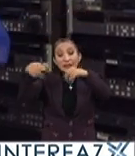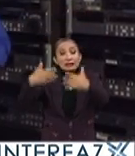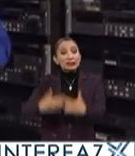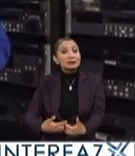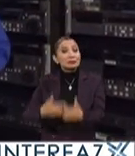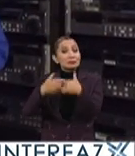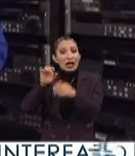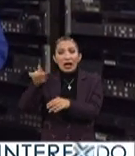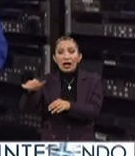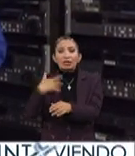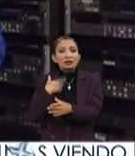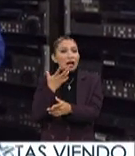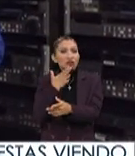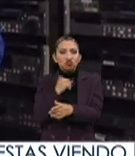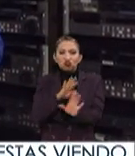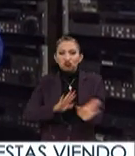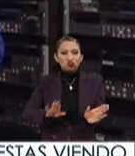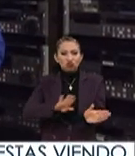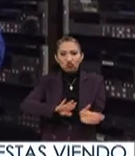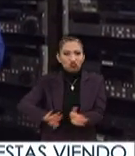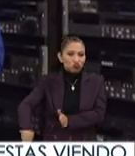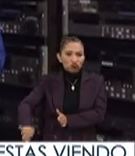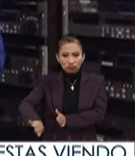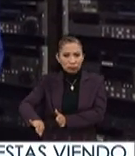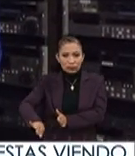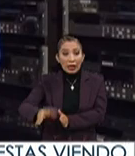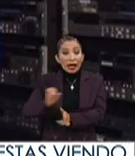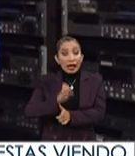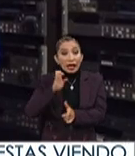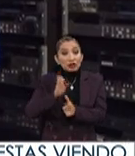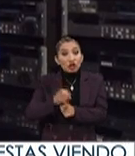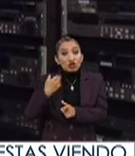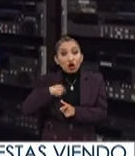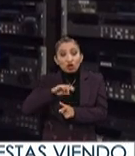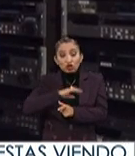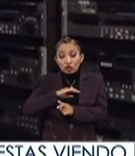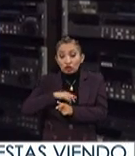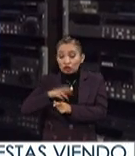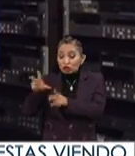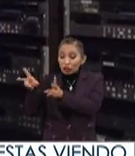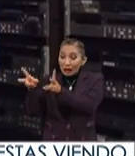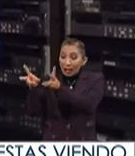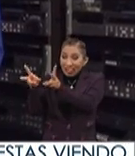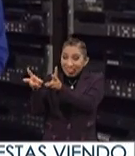máquinas están descontinuadas. Entonces tenemos que transferir